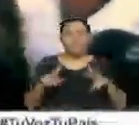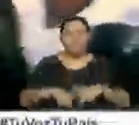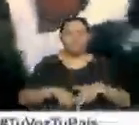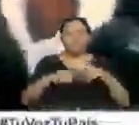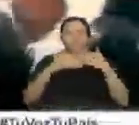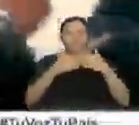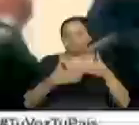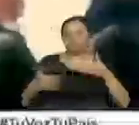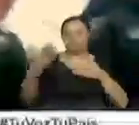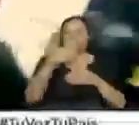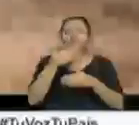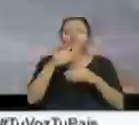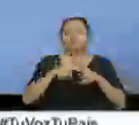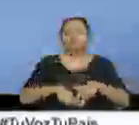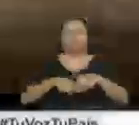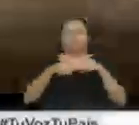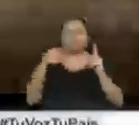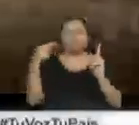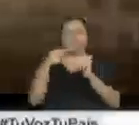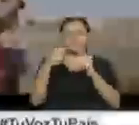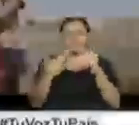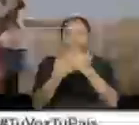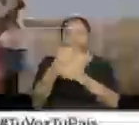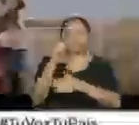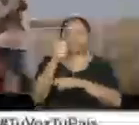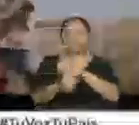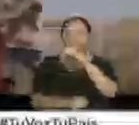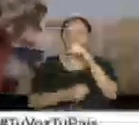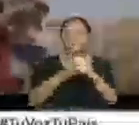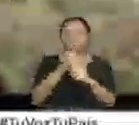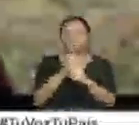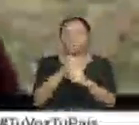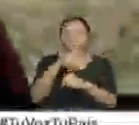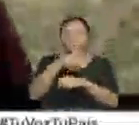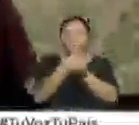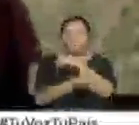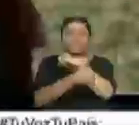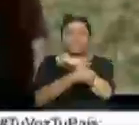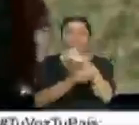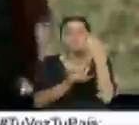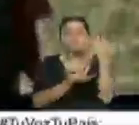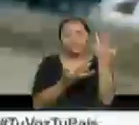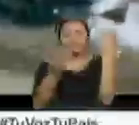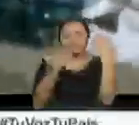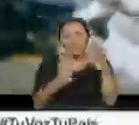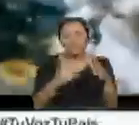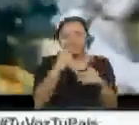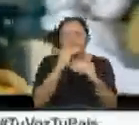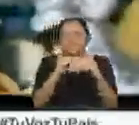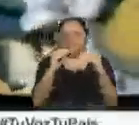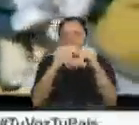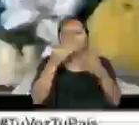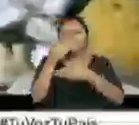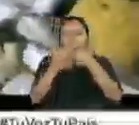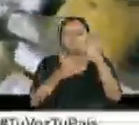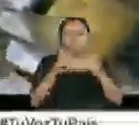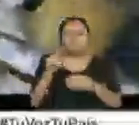de la cancha en el punto de partida de esta década ganada. El país esperaba hechos y no más